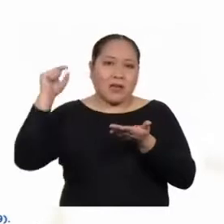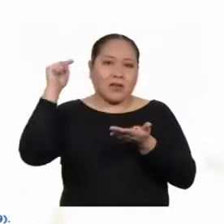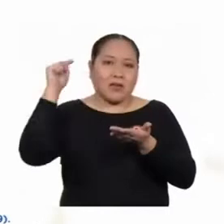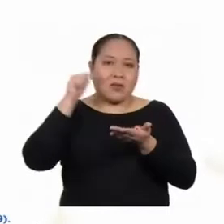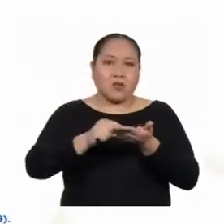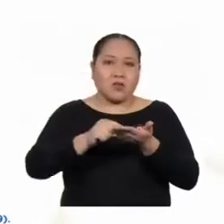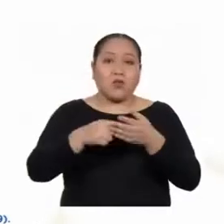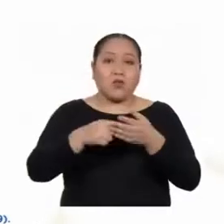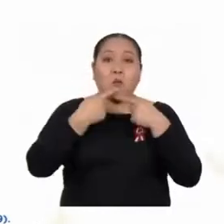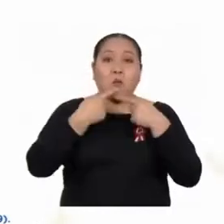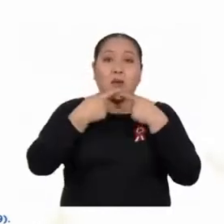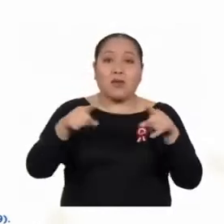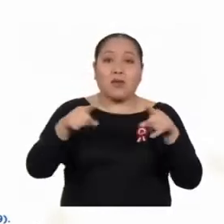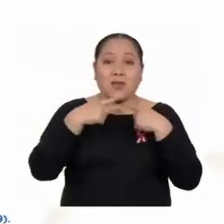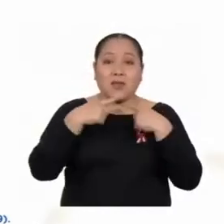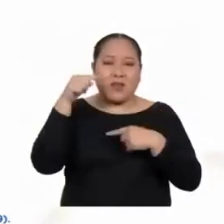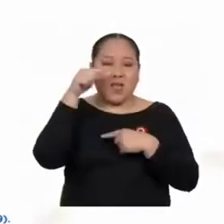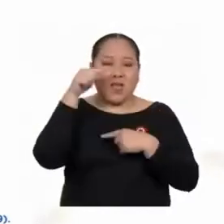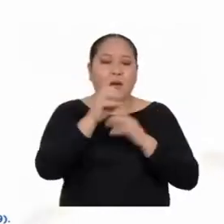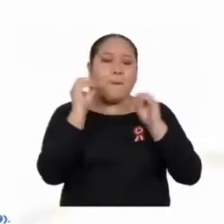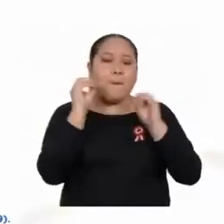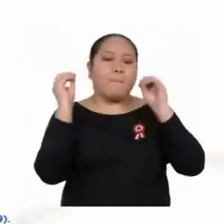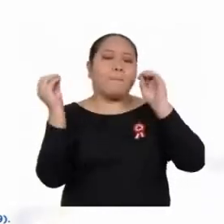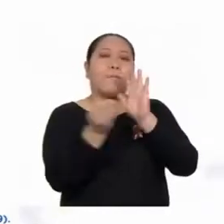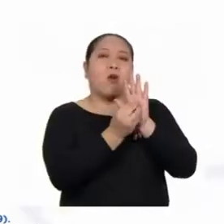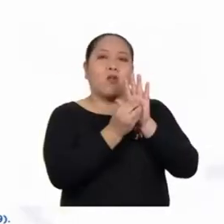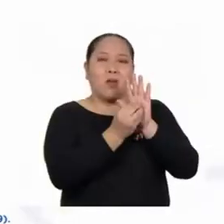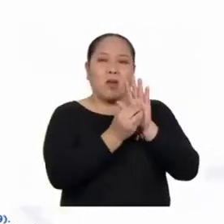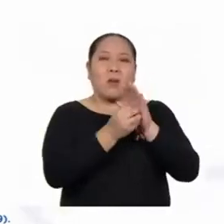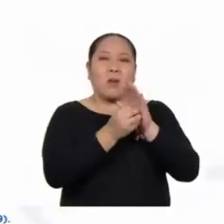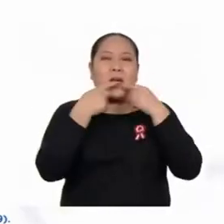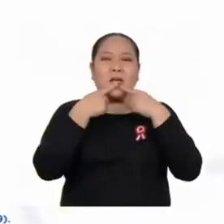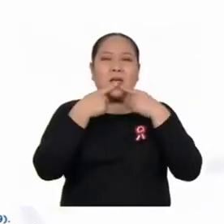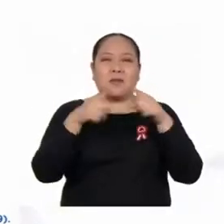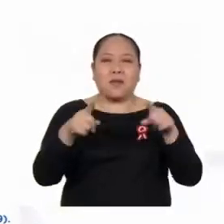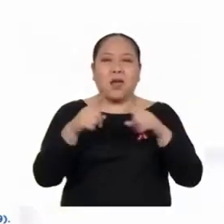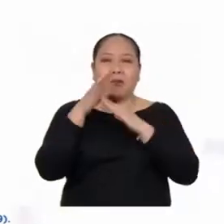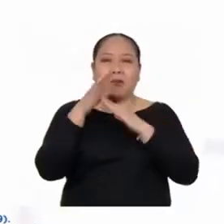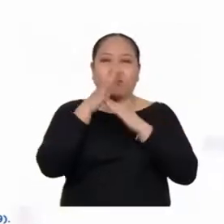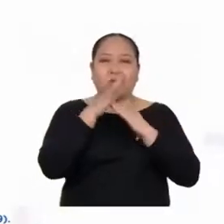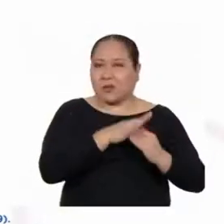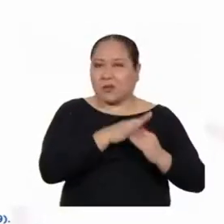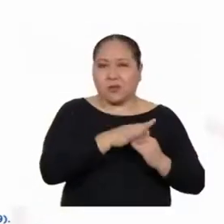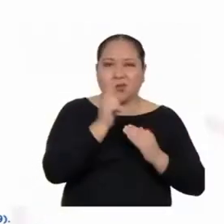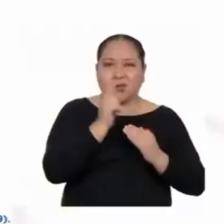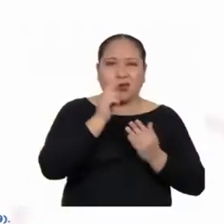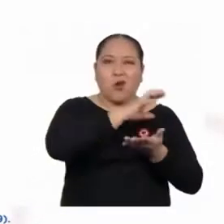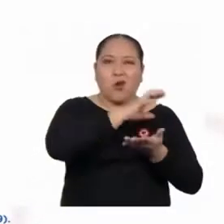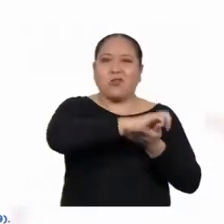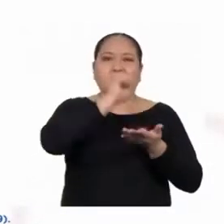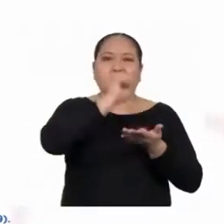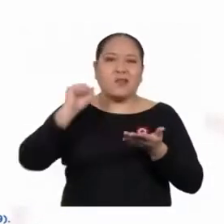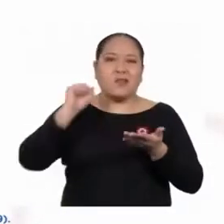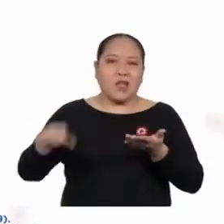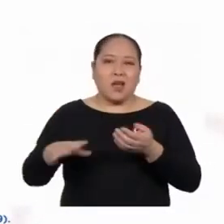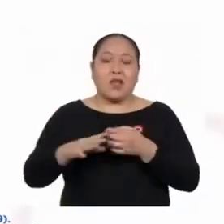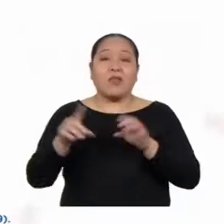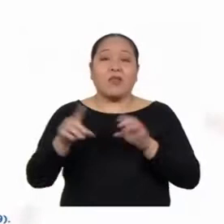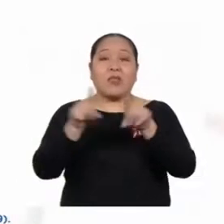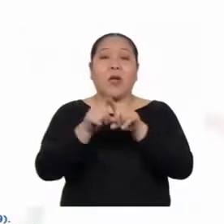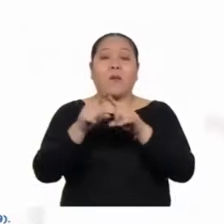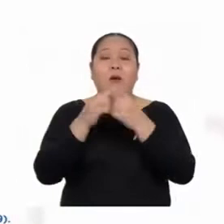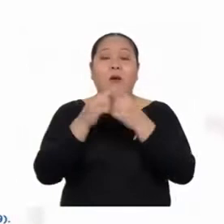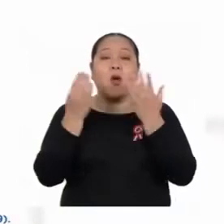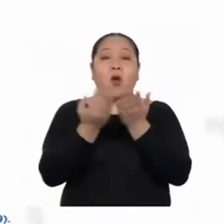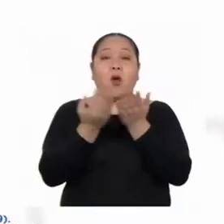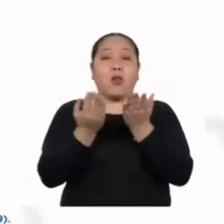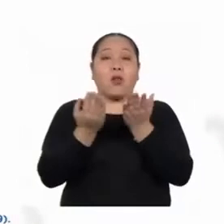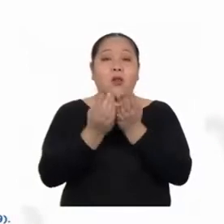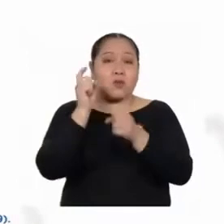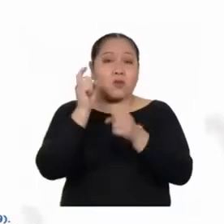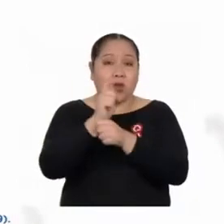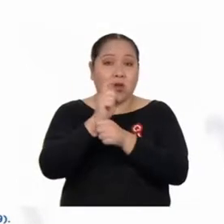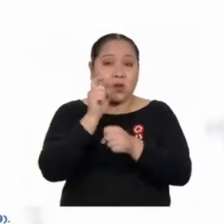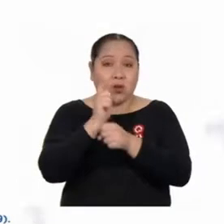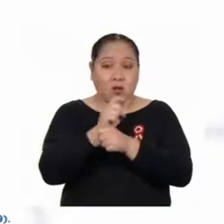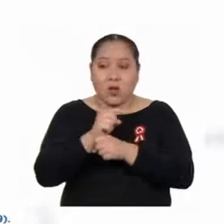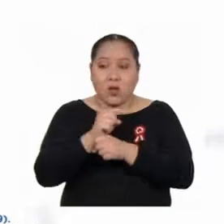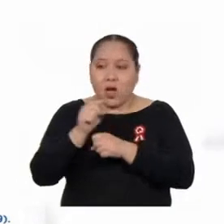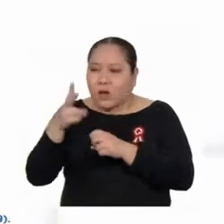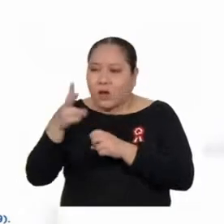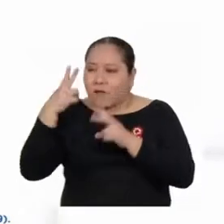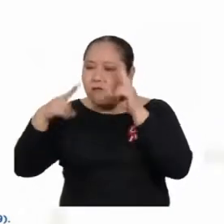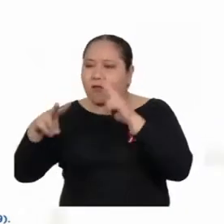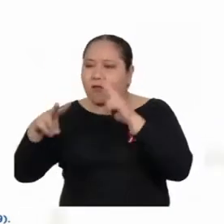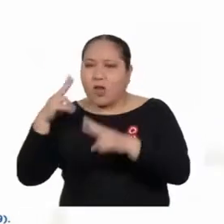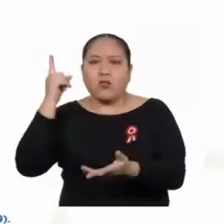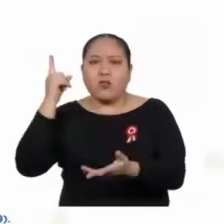ellos mensajes discriminatorios. De igual manera, las instituciones educativas registraron denuncias